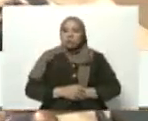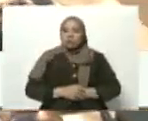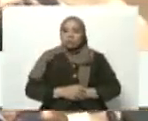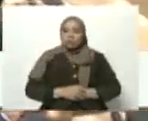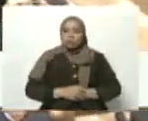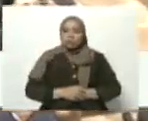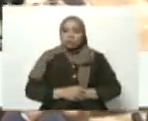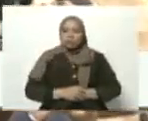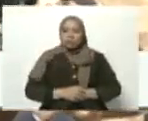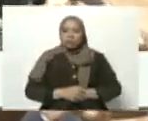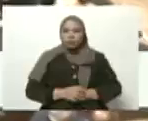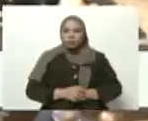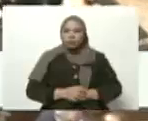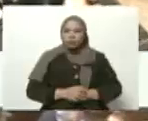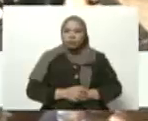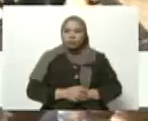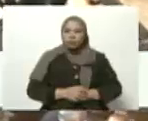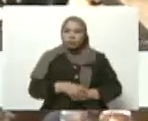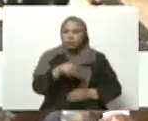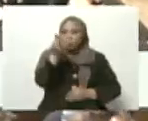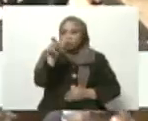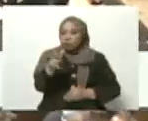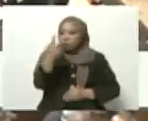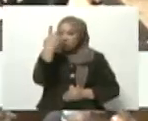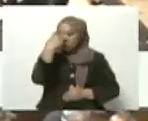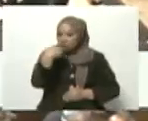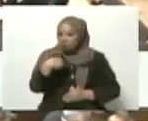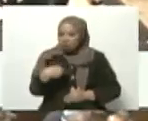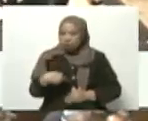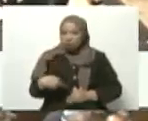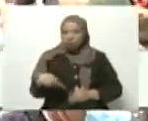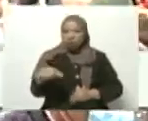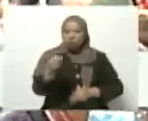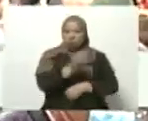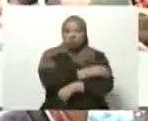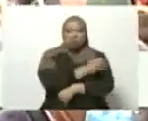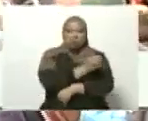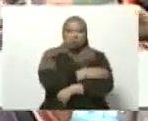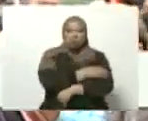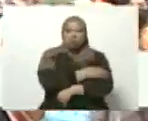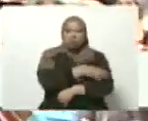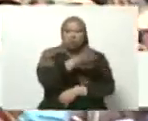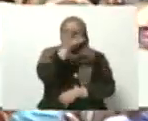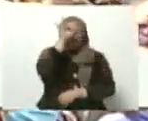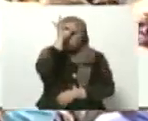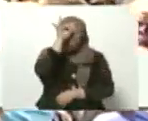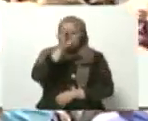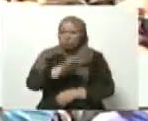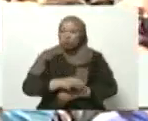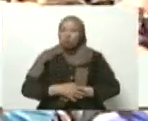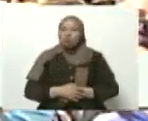del empobrecimiento del universo intelectual de la oposición.